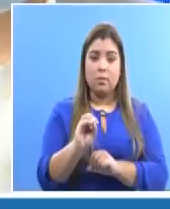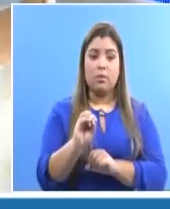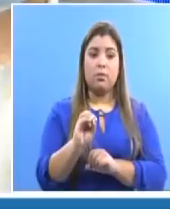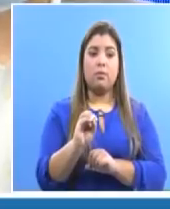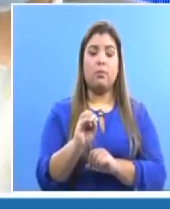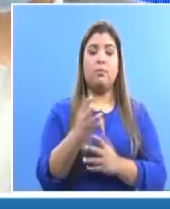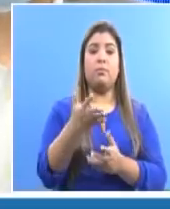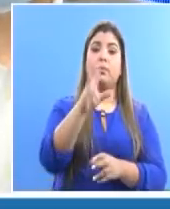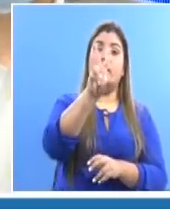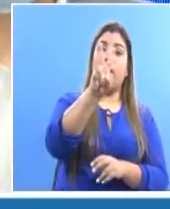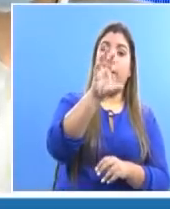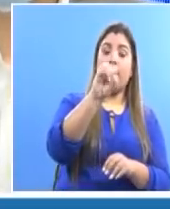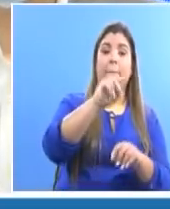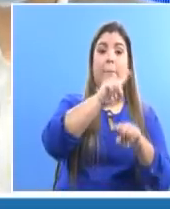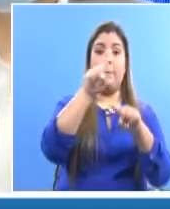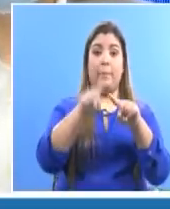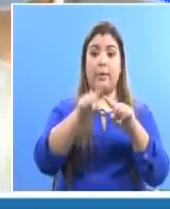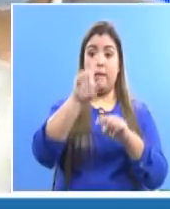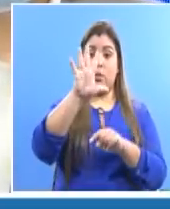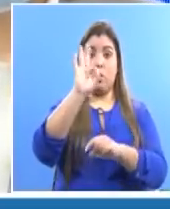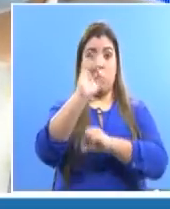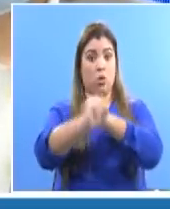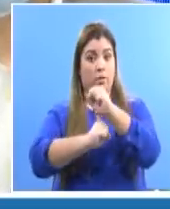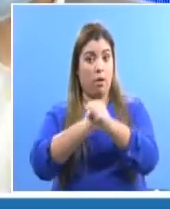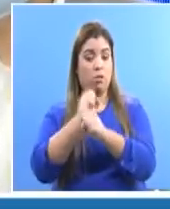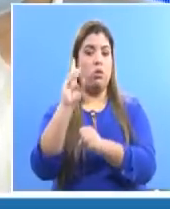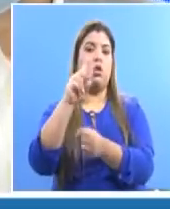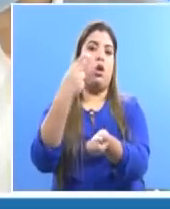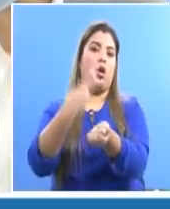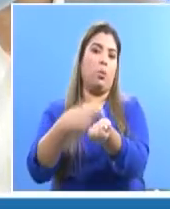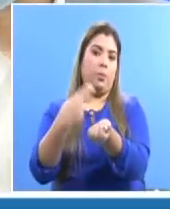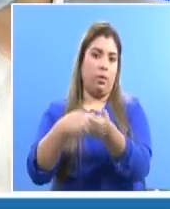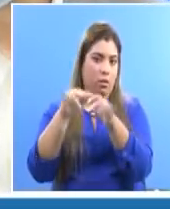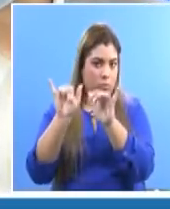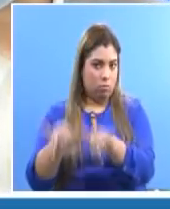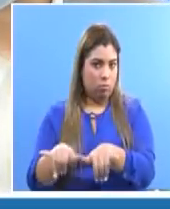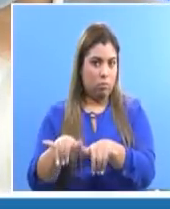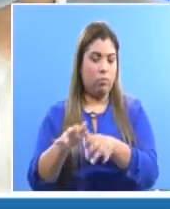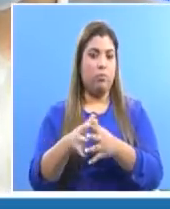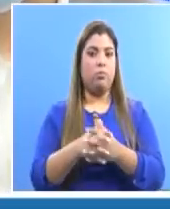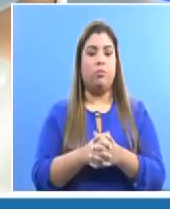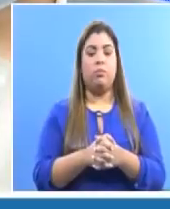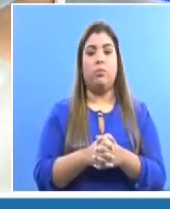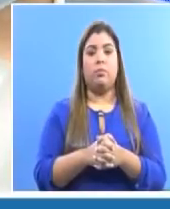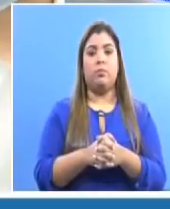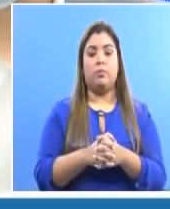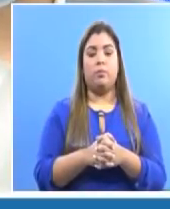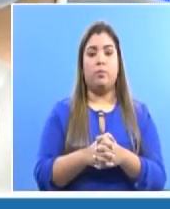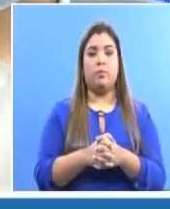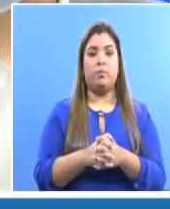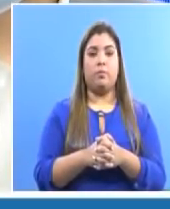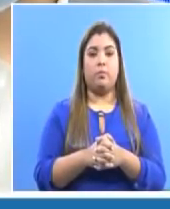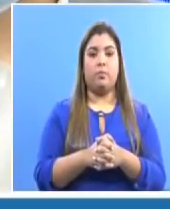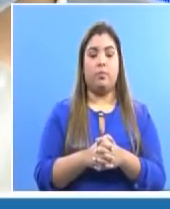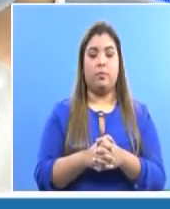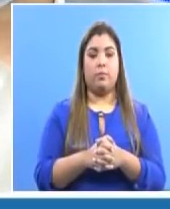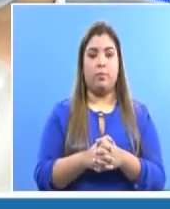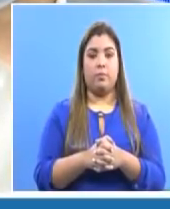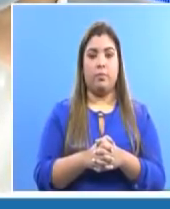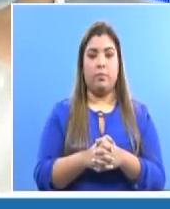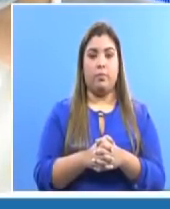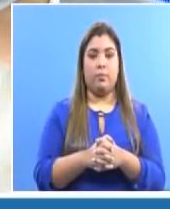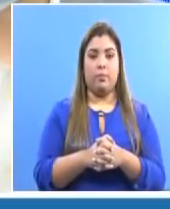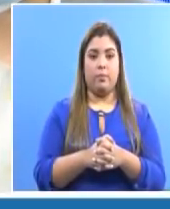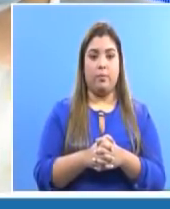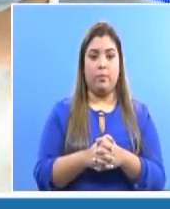de 20 a 59 años terminan en hospitalización. Y cerca de la tercera parte